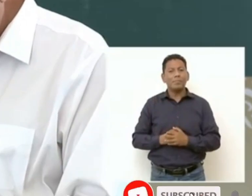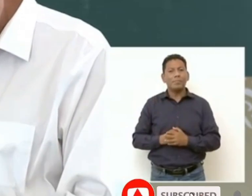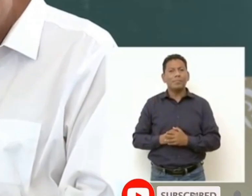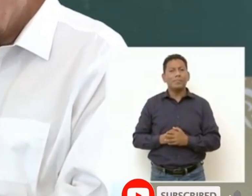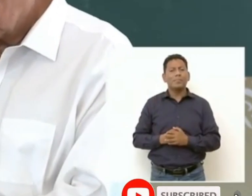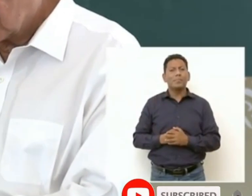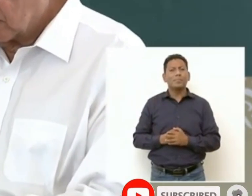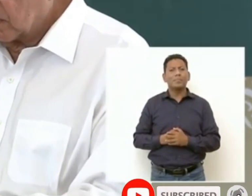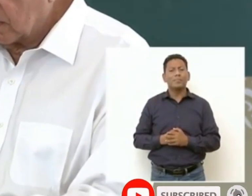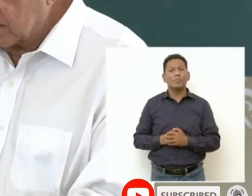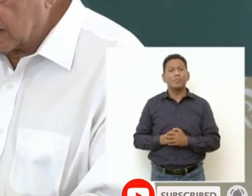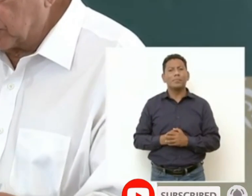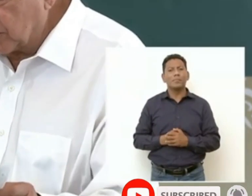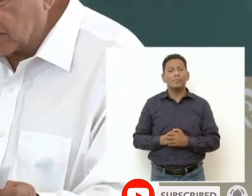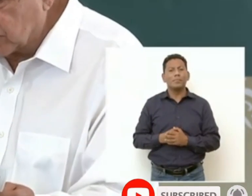estamos